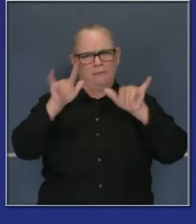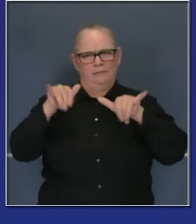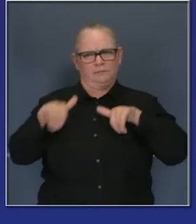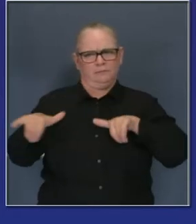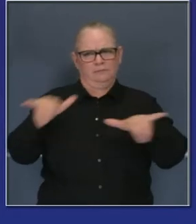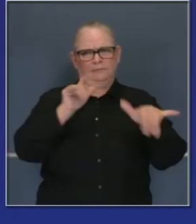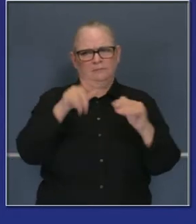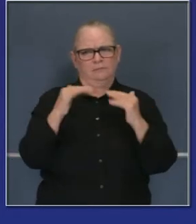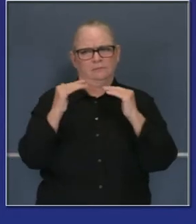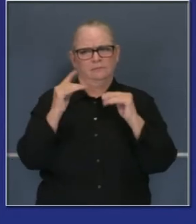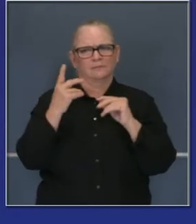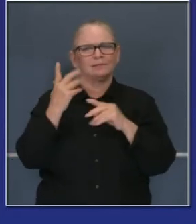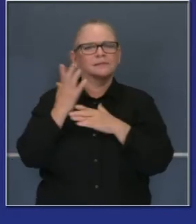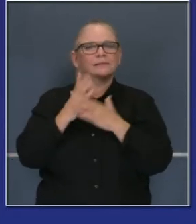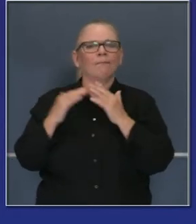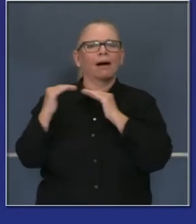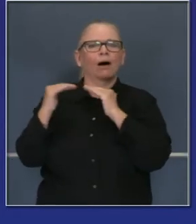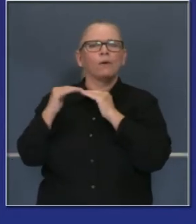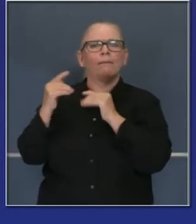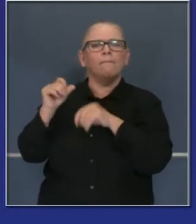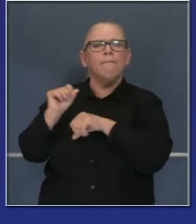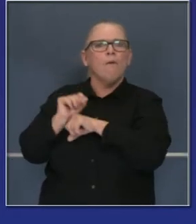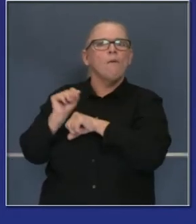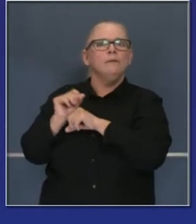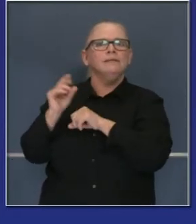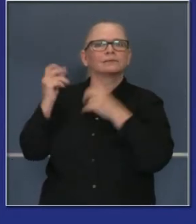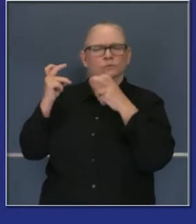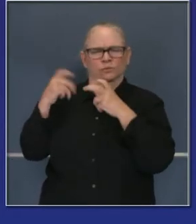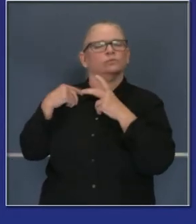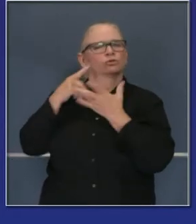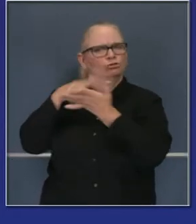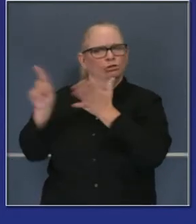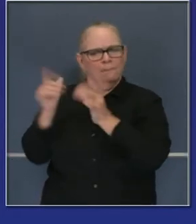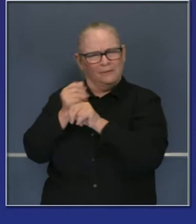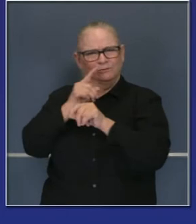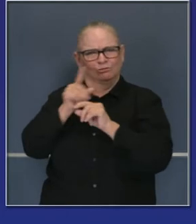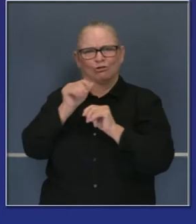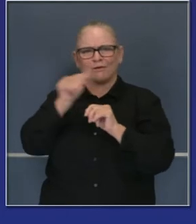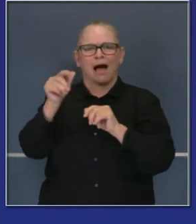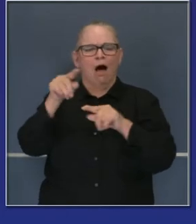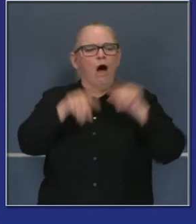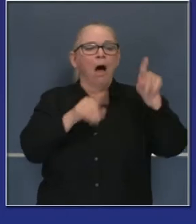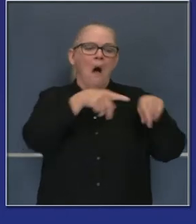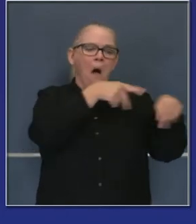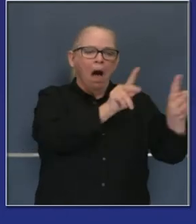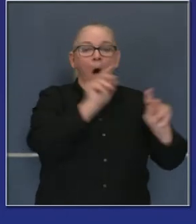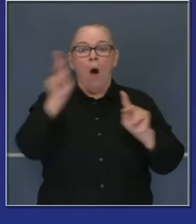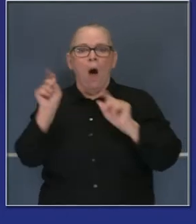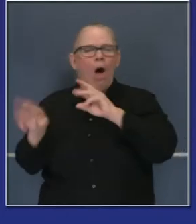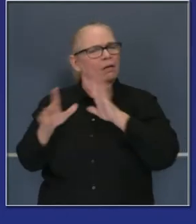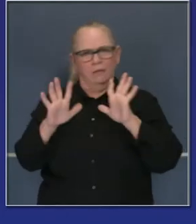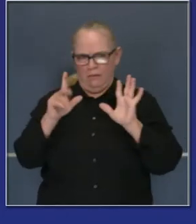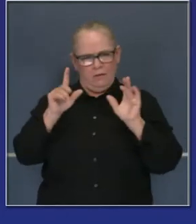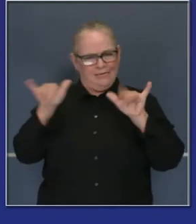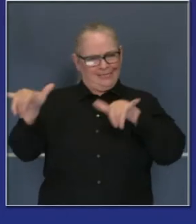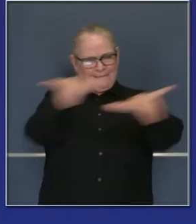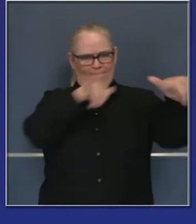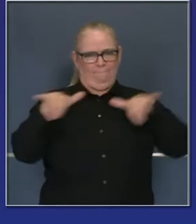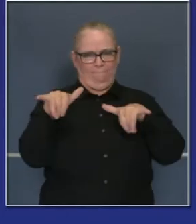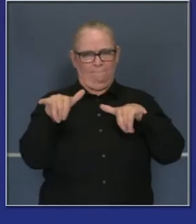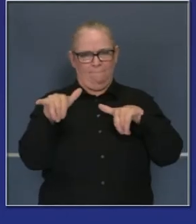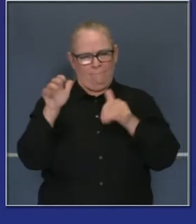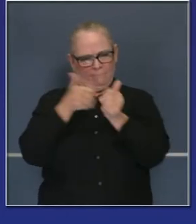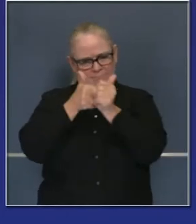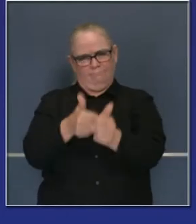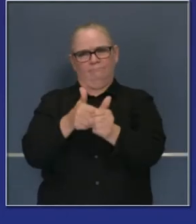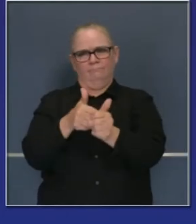en un estado tan grande como el nuestro eso es lo que pasa esta dinámica pasa con este nuevo plan de áreas